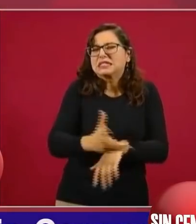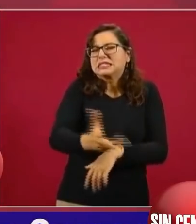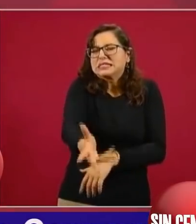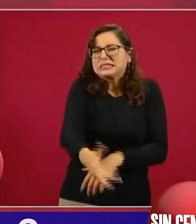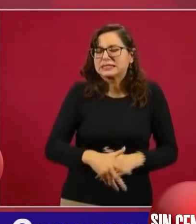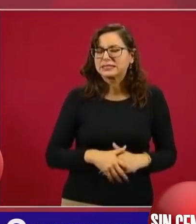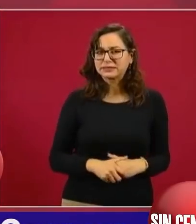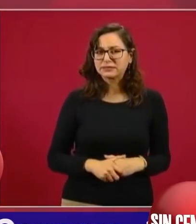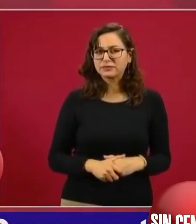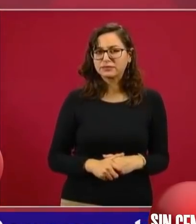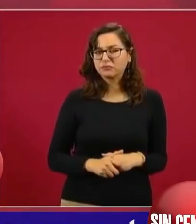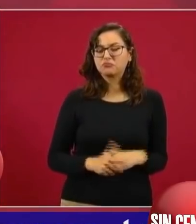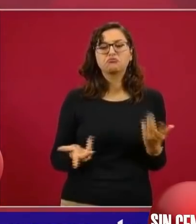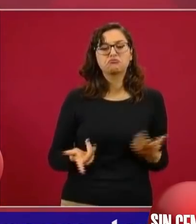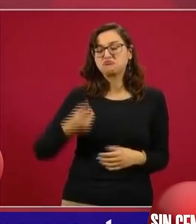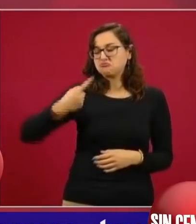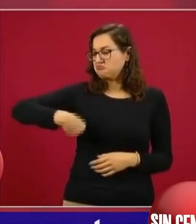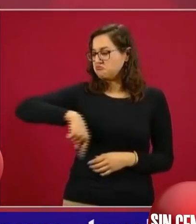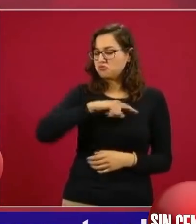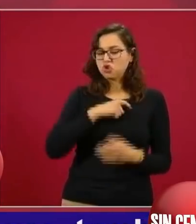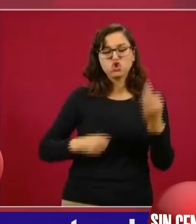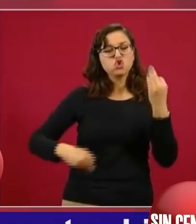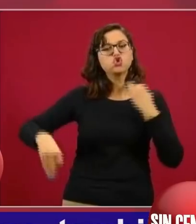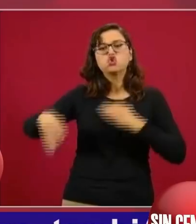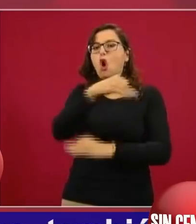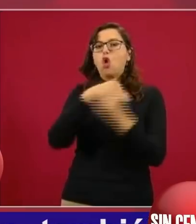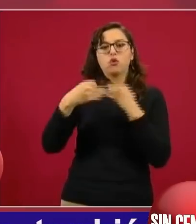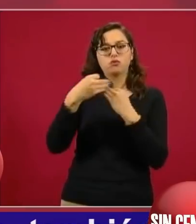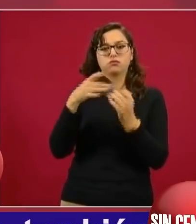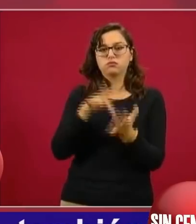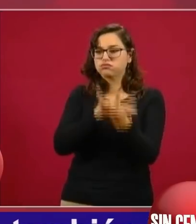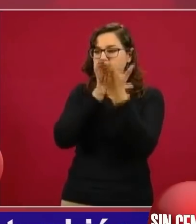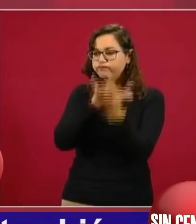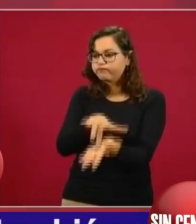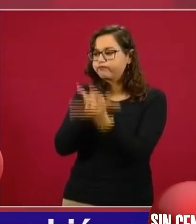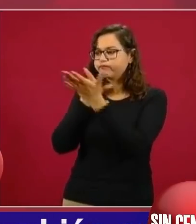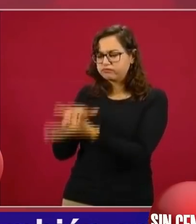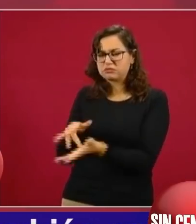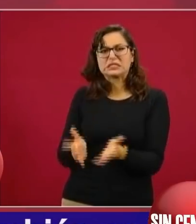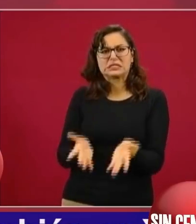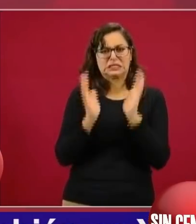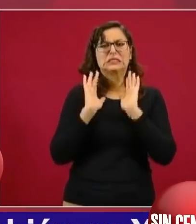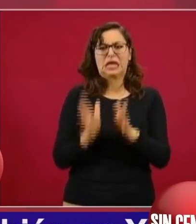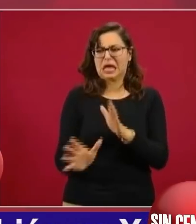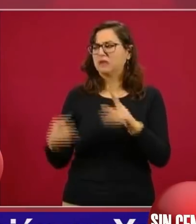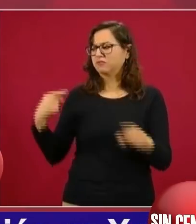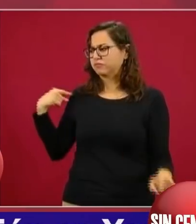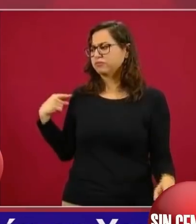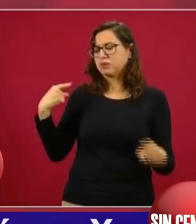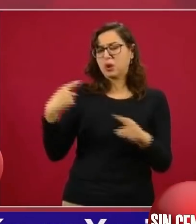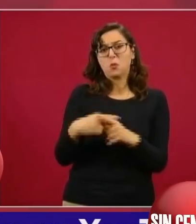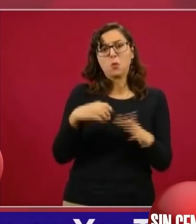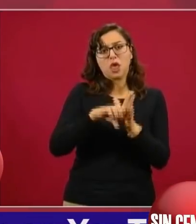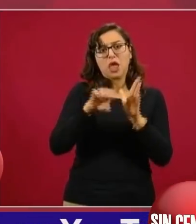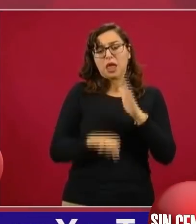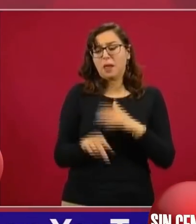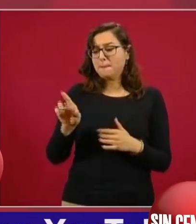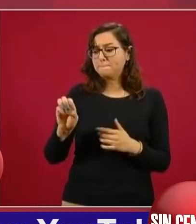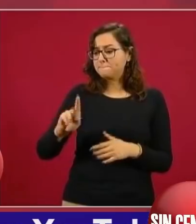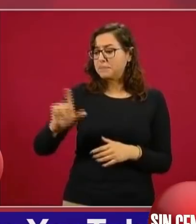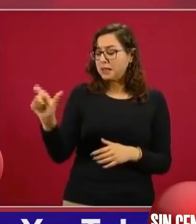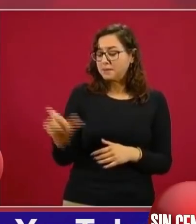venido apoyando a Pemex, a la Comisión Federal de Electricidad. En el caso de Pemex se